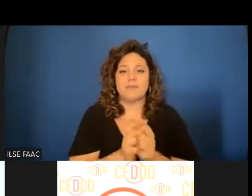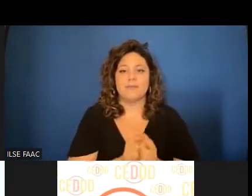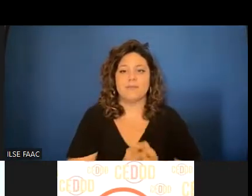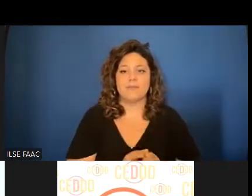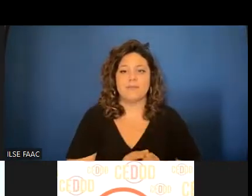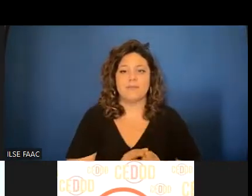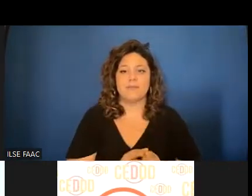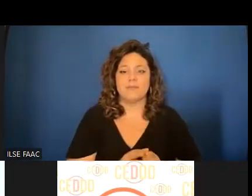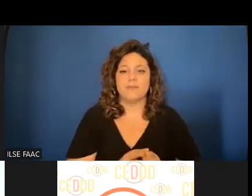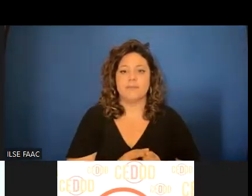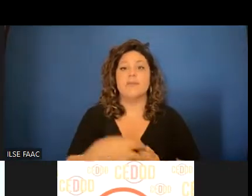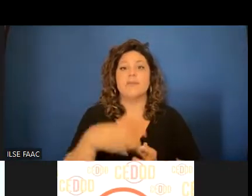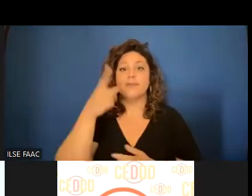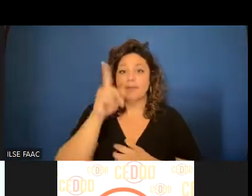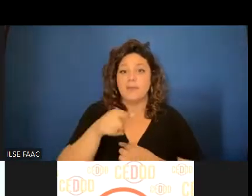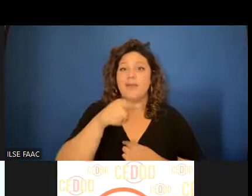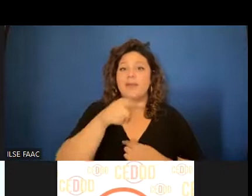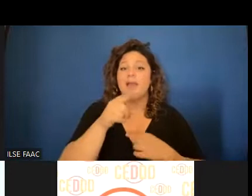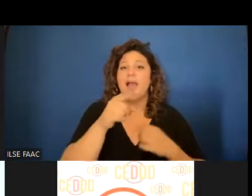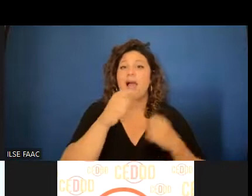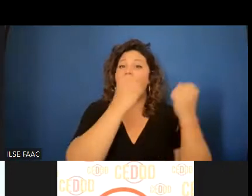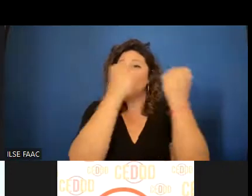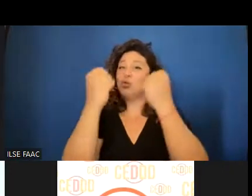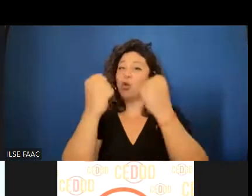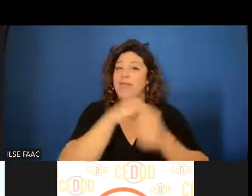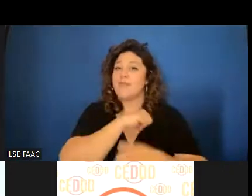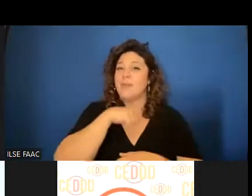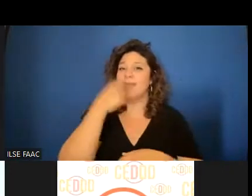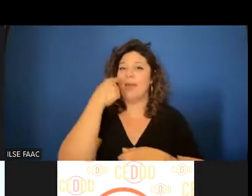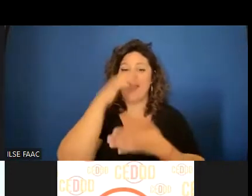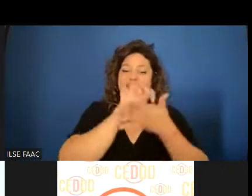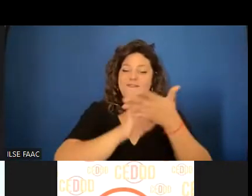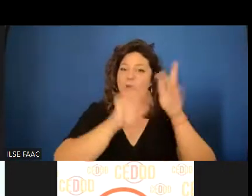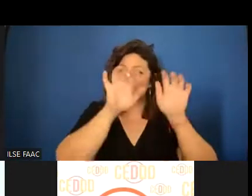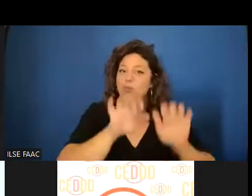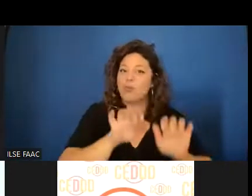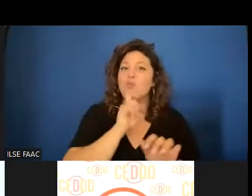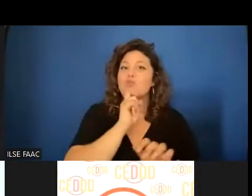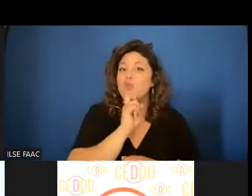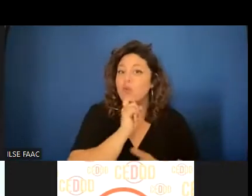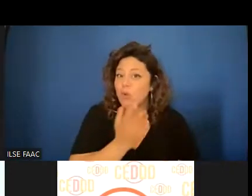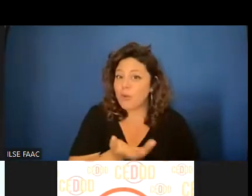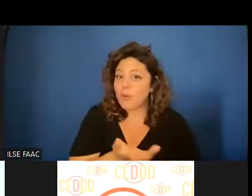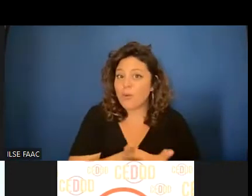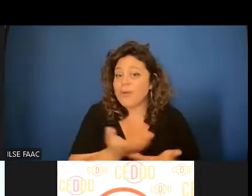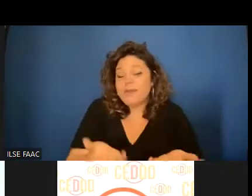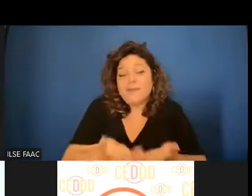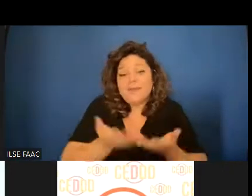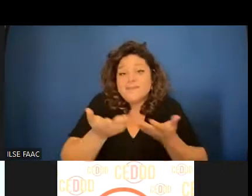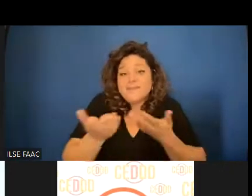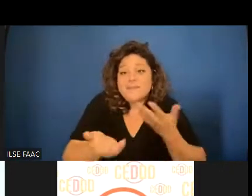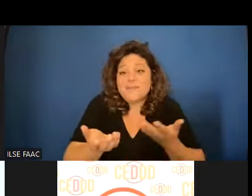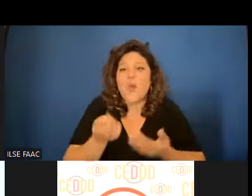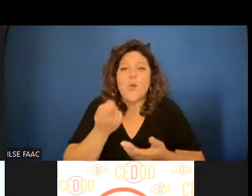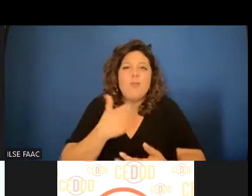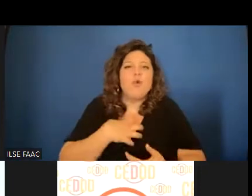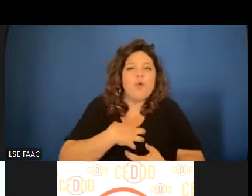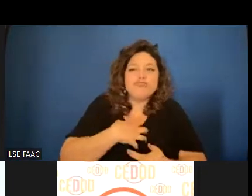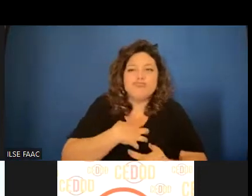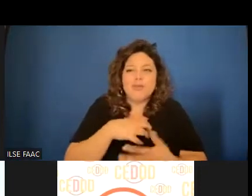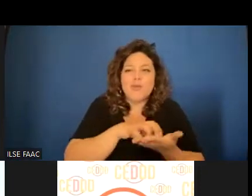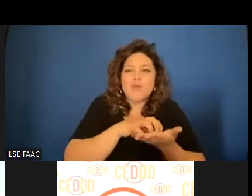esto podríamos asimilarlo a la antigua LISMI, cuando no había nada regulado de la discapacidad y de repente sale una ley que